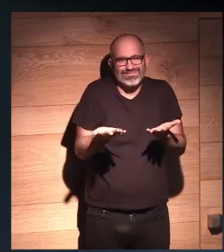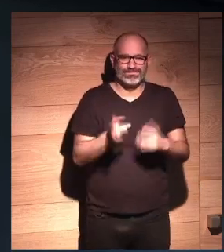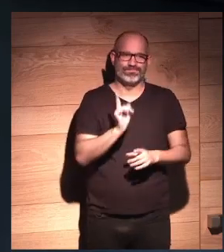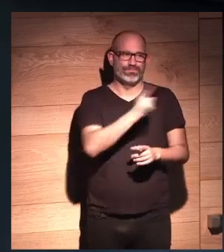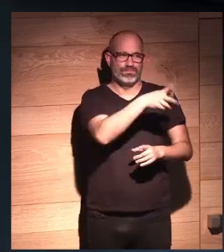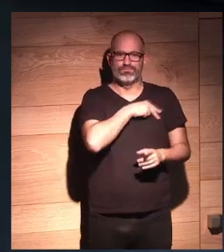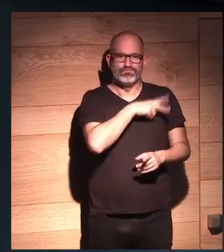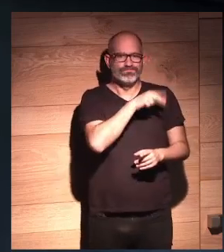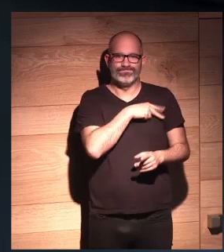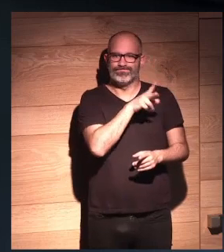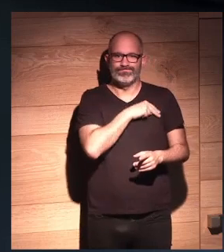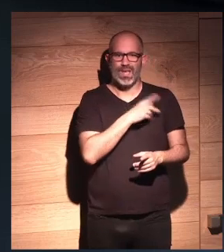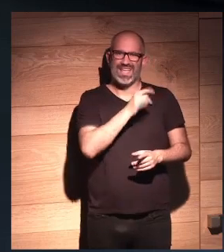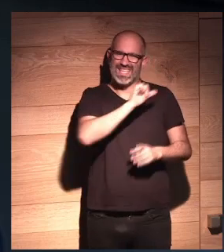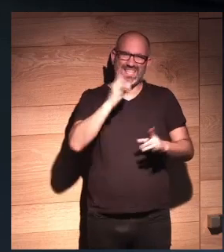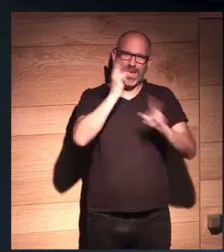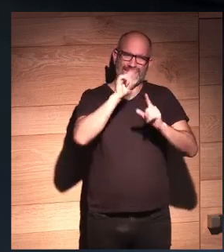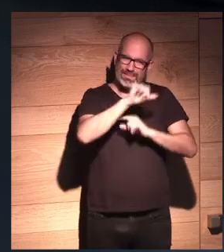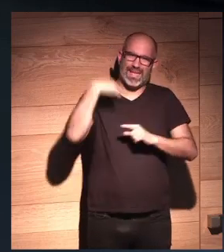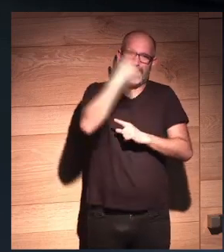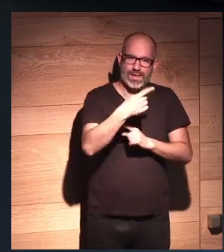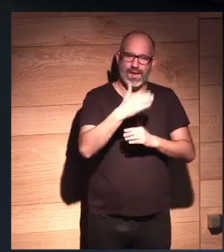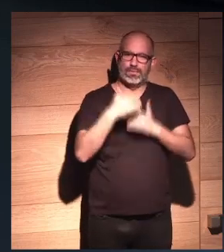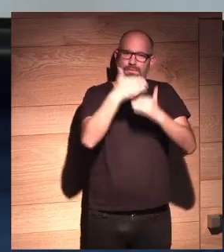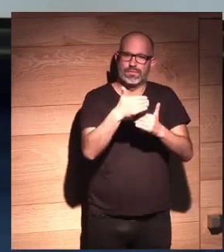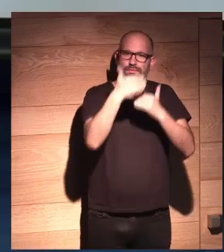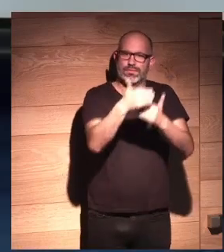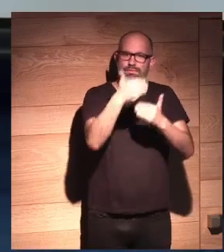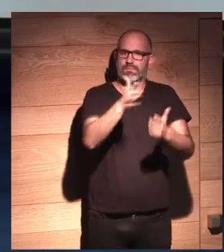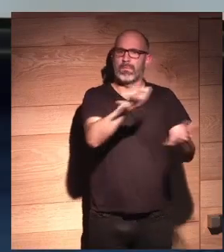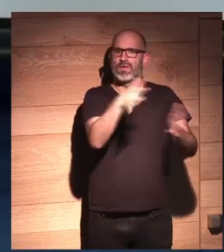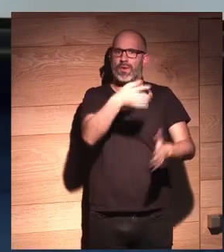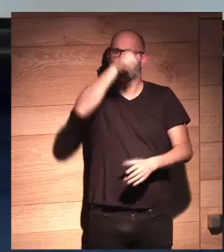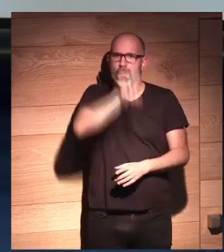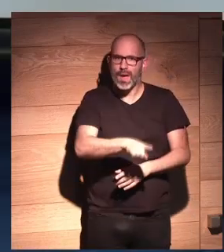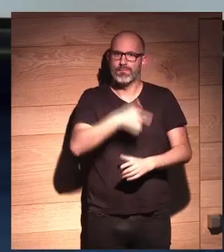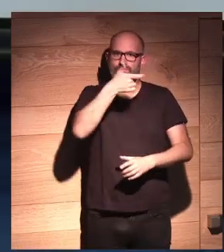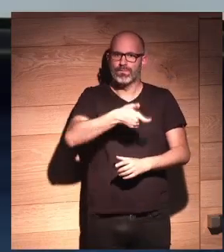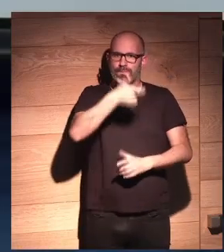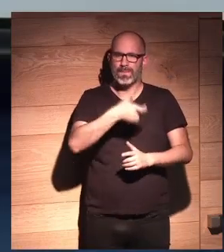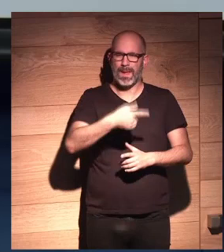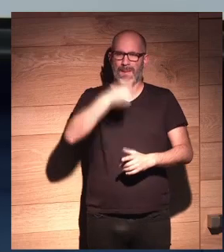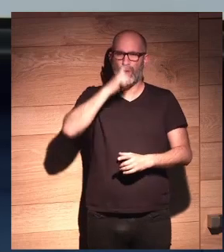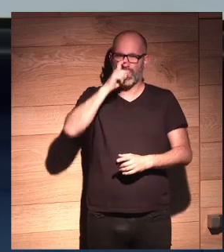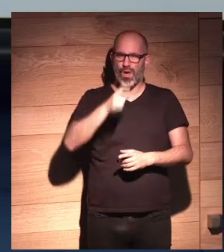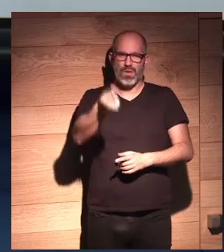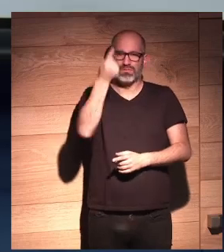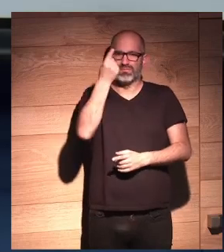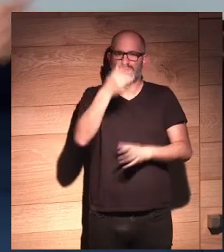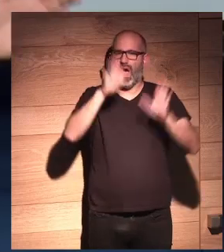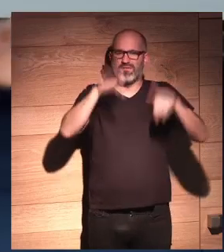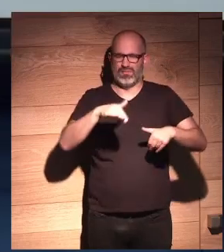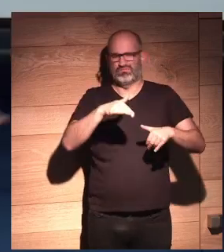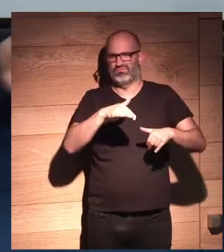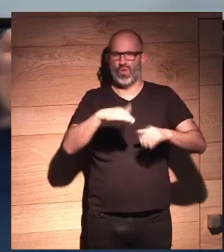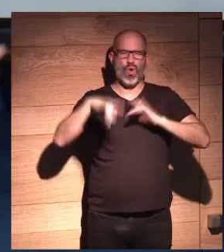no sé, o sea, no sé, llama la semana que viene. Me iba emplazando y estuve llamando así como un mes. Y recuerdo que me quedaba nada, una moneda, y dije, mira,